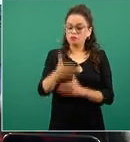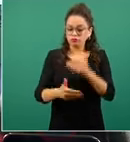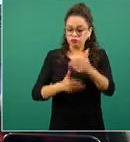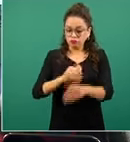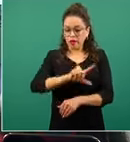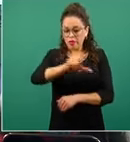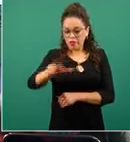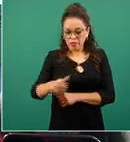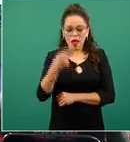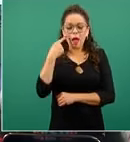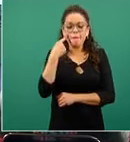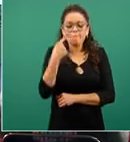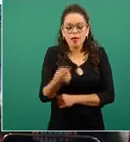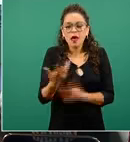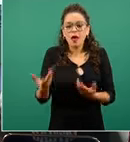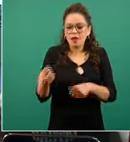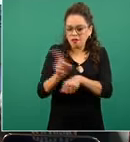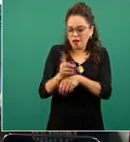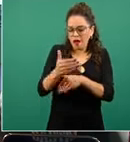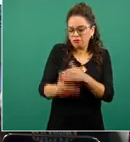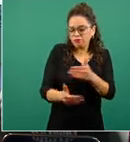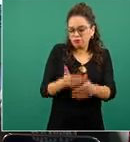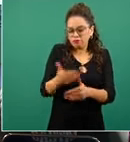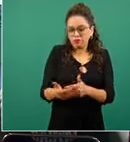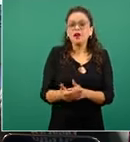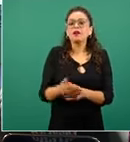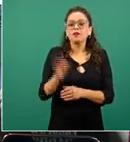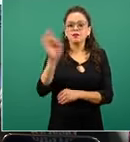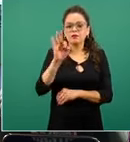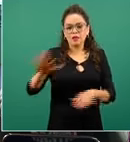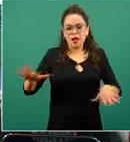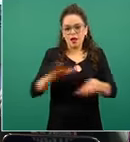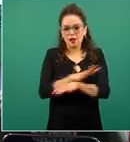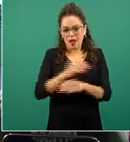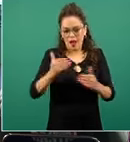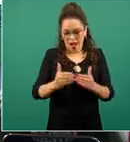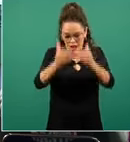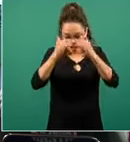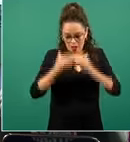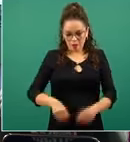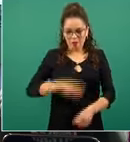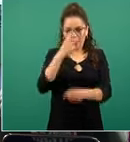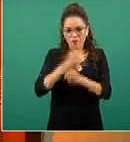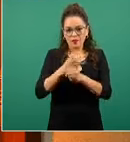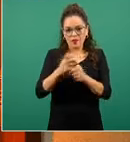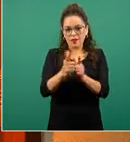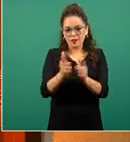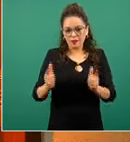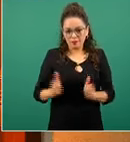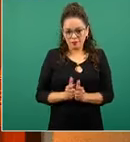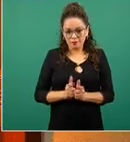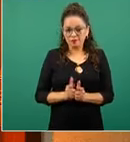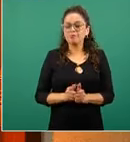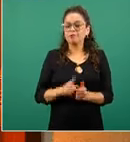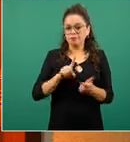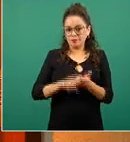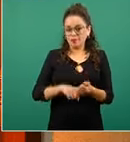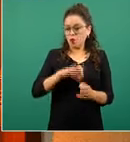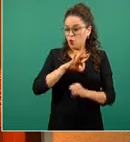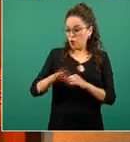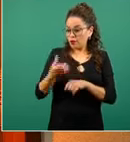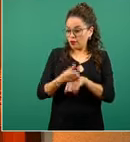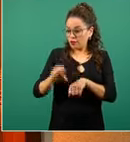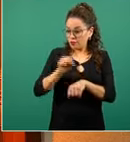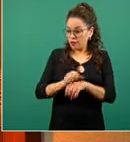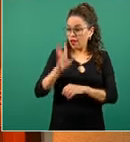pudiera significar que pasaran a este tercer grupo, que también se ha visto incrementado en las últimas semanas, que